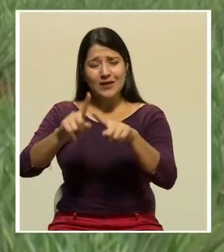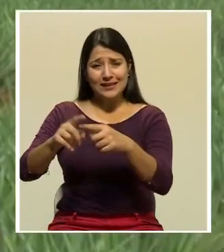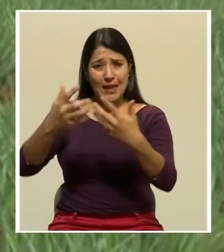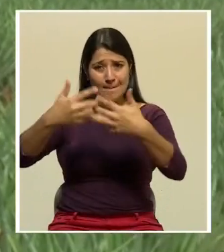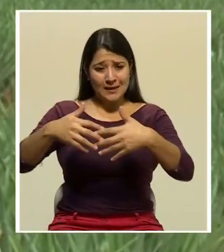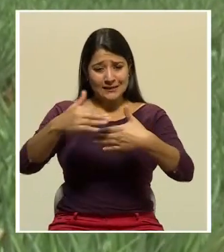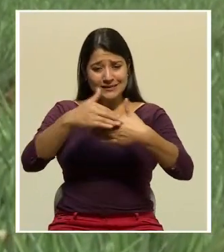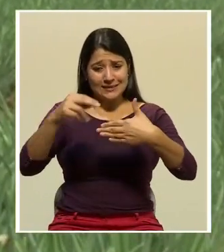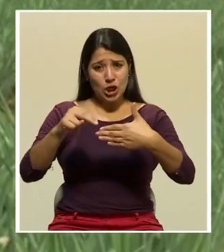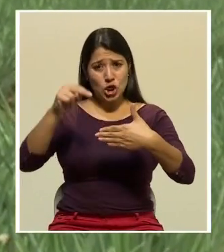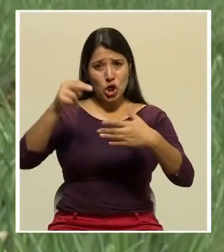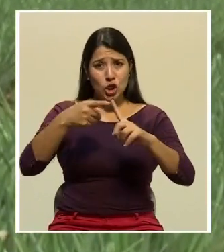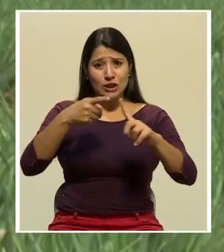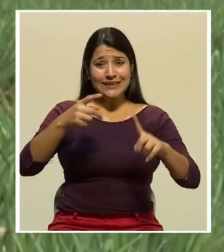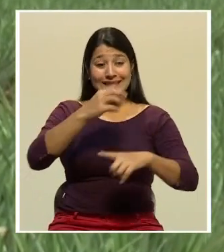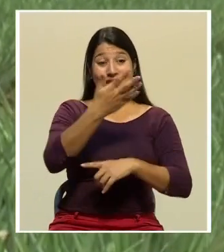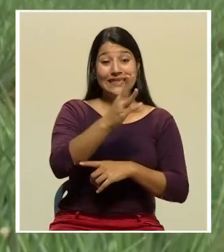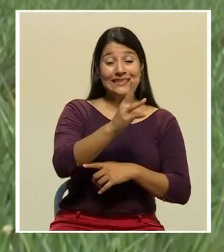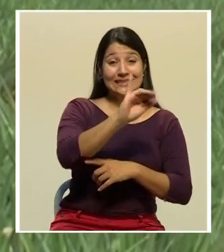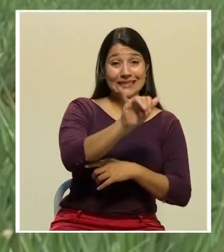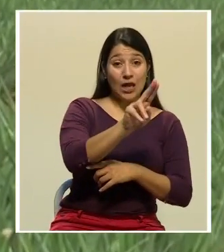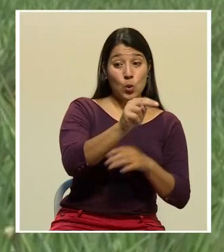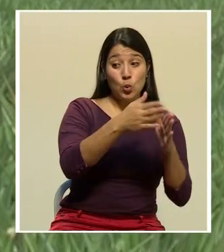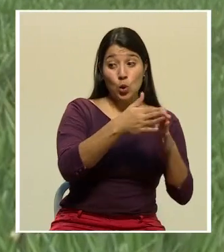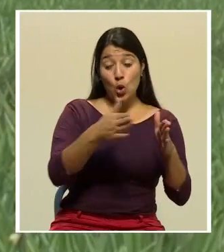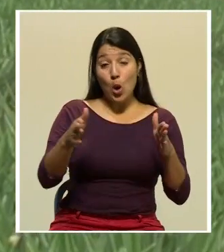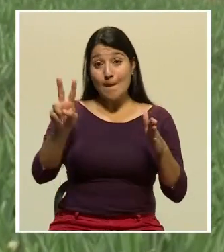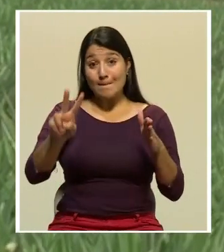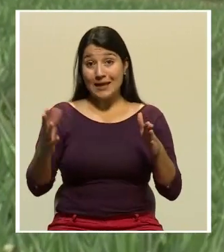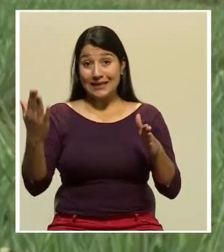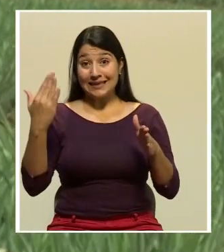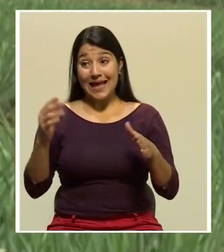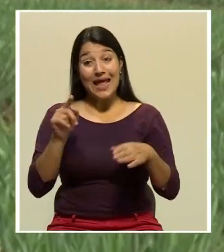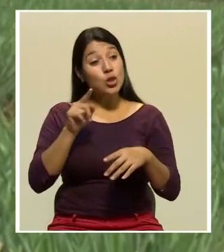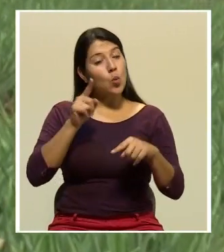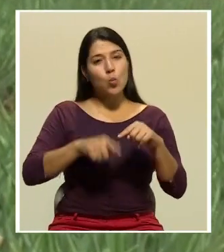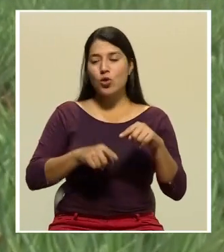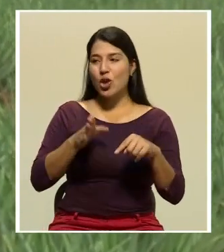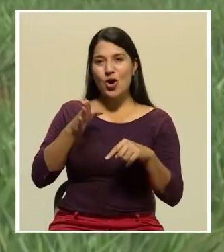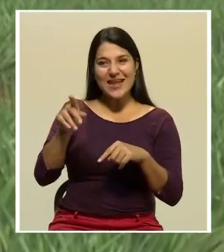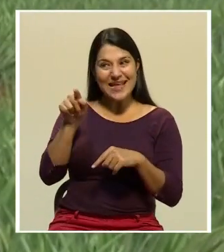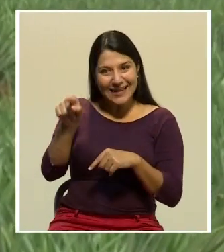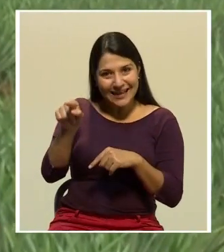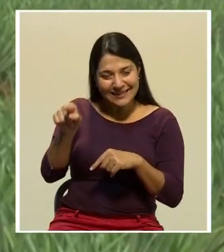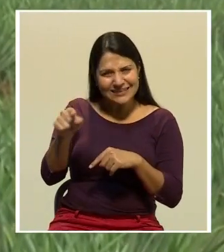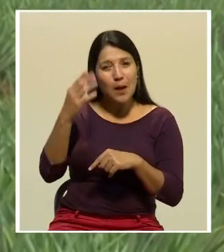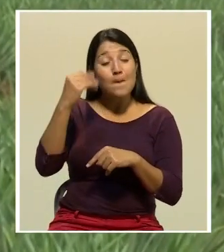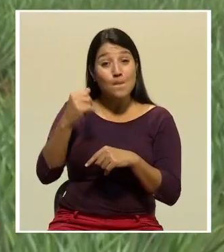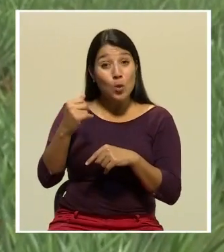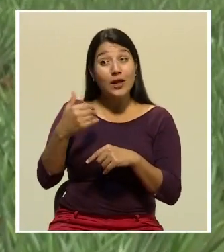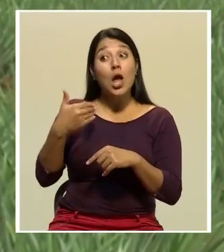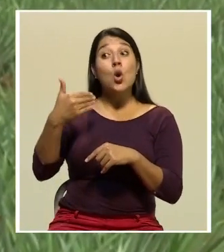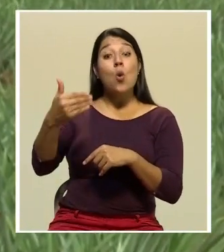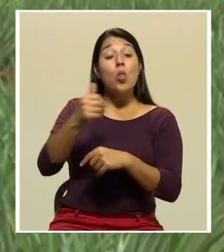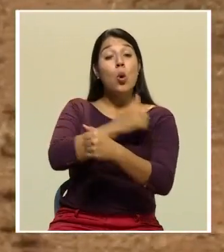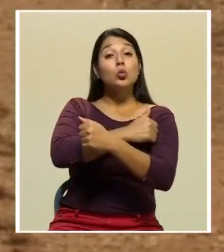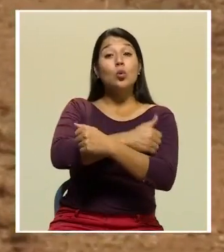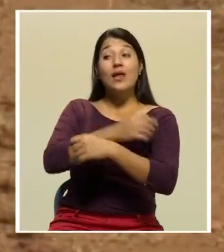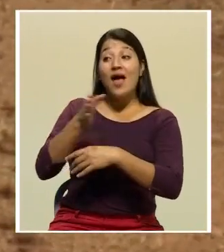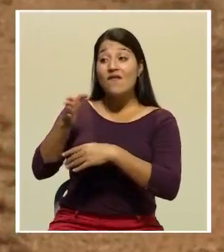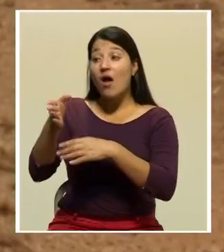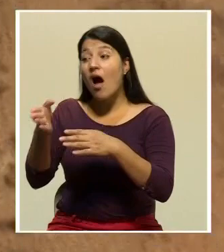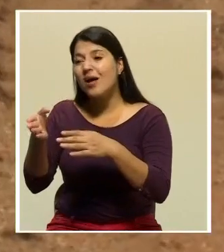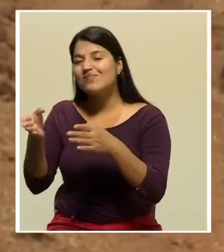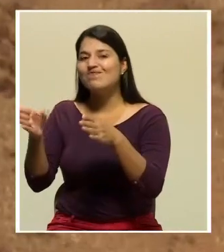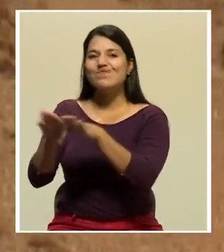el 16 de junio hasta el viernes anterior, esta empresa no recibió visita porque aparentemente estaba cerrada el día en que las autoridades iban